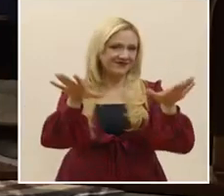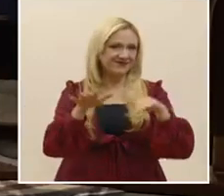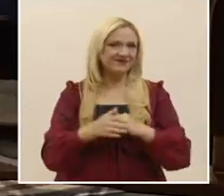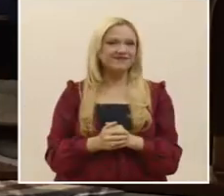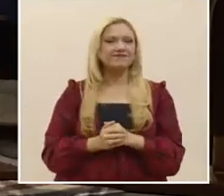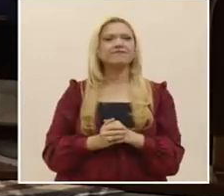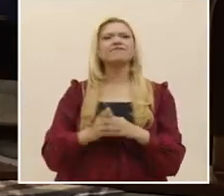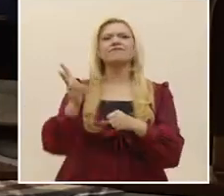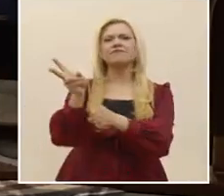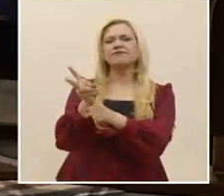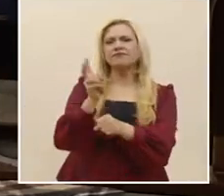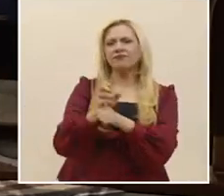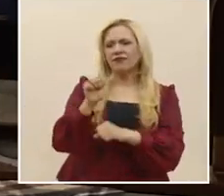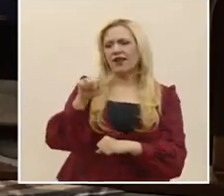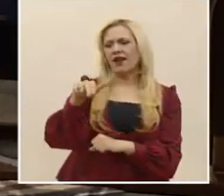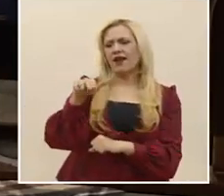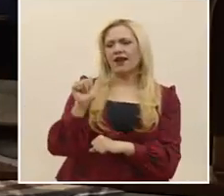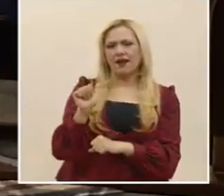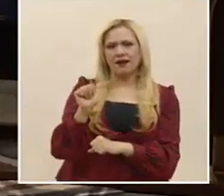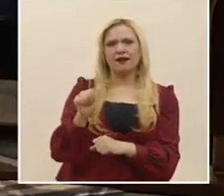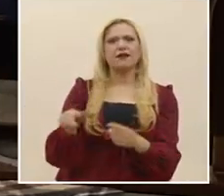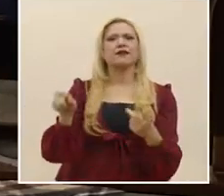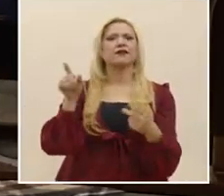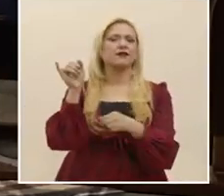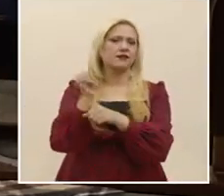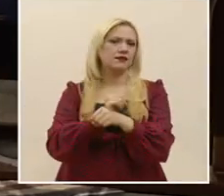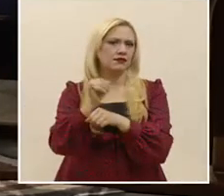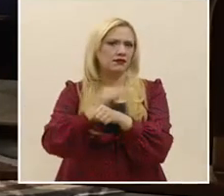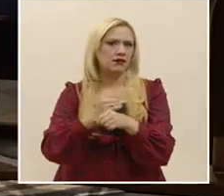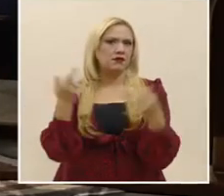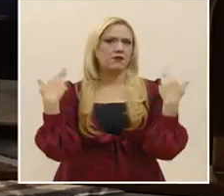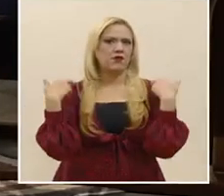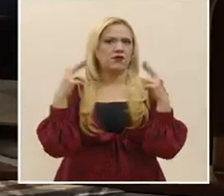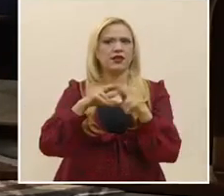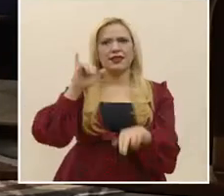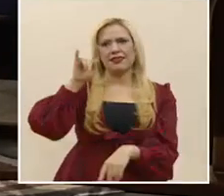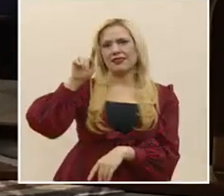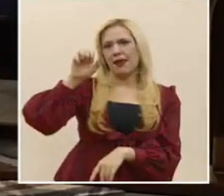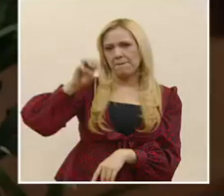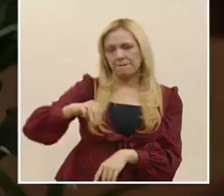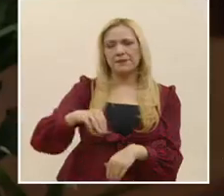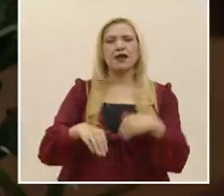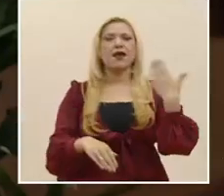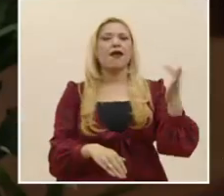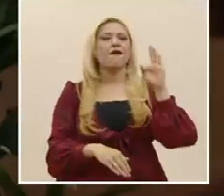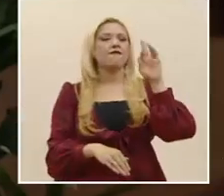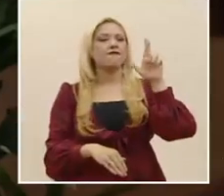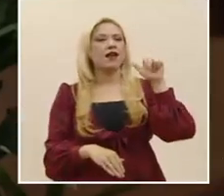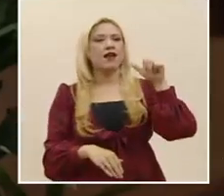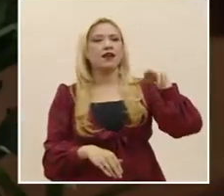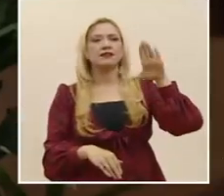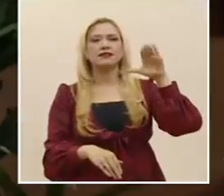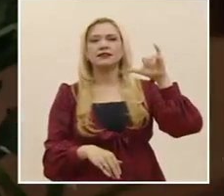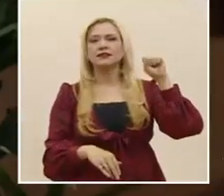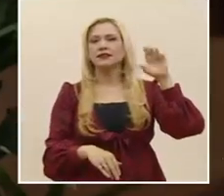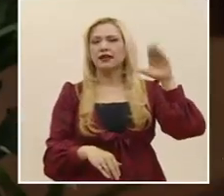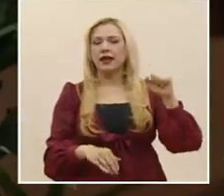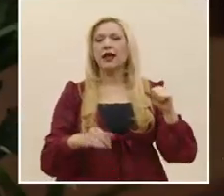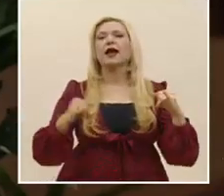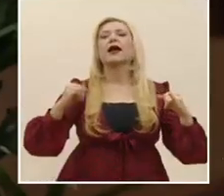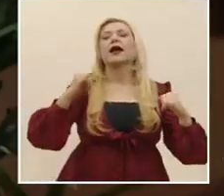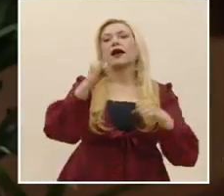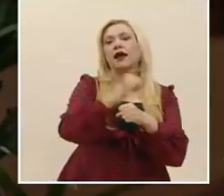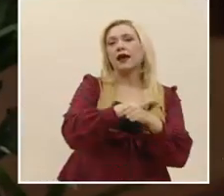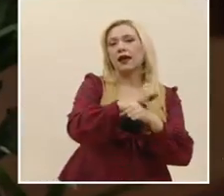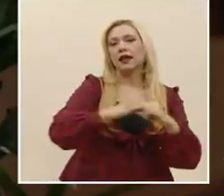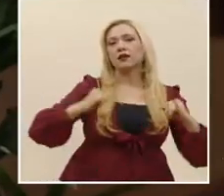como invitadas a Ana Miquela Alteiro, investigadora y profesora del ITAM, y a Francisca Pou, investigadora del Instituto de